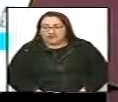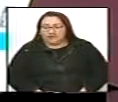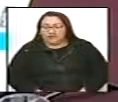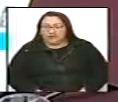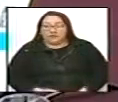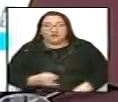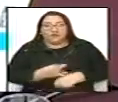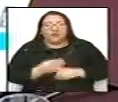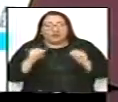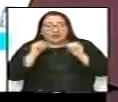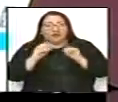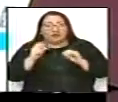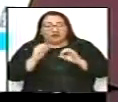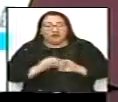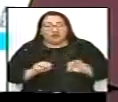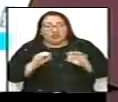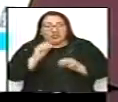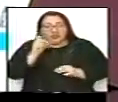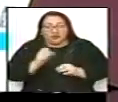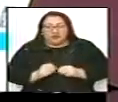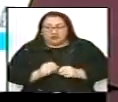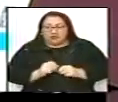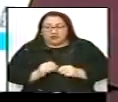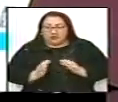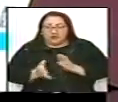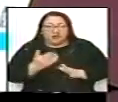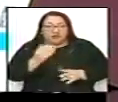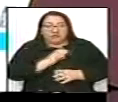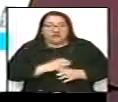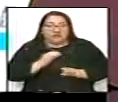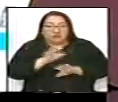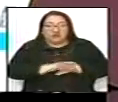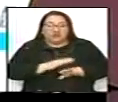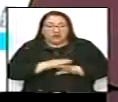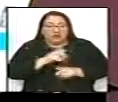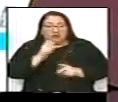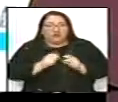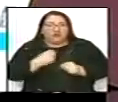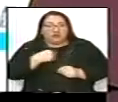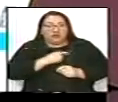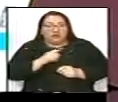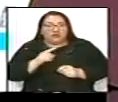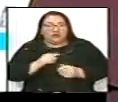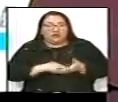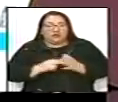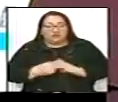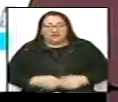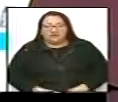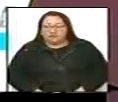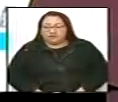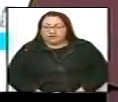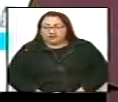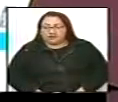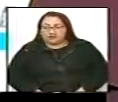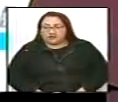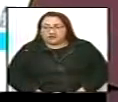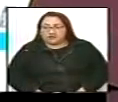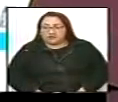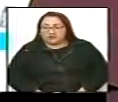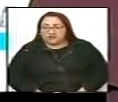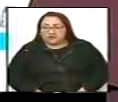conservación e identidad del objeto instigador y sacar el carácter de encubrimiento personal de la denuncia, pues, es engañar a un niño,